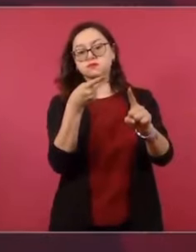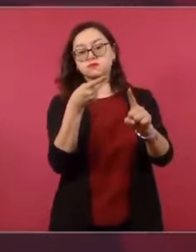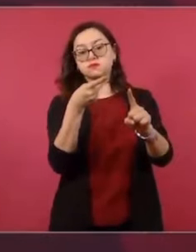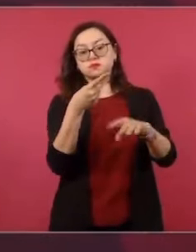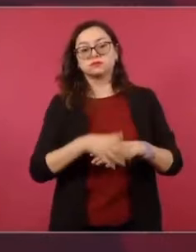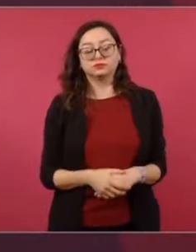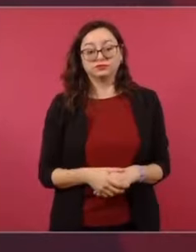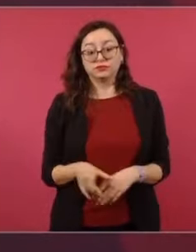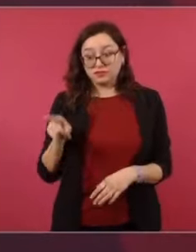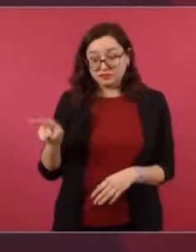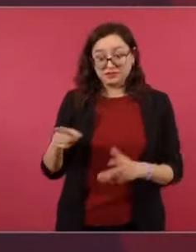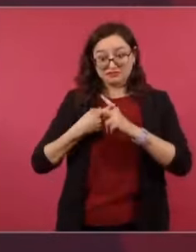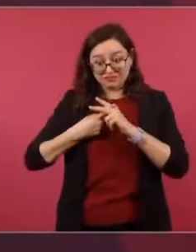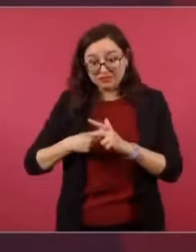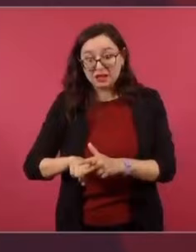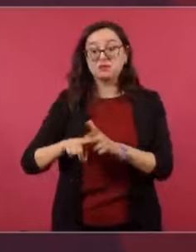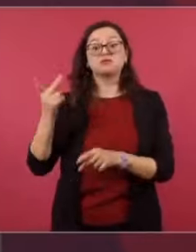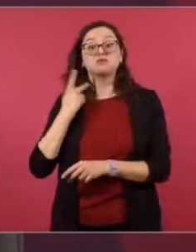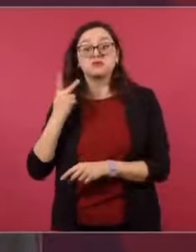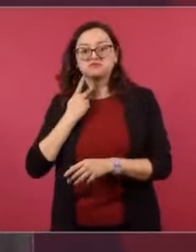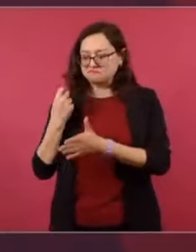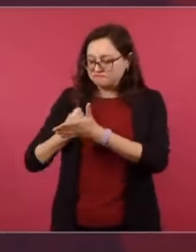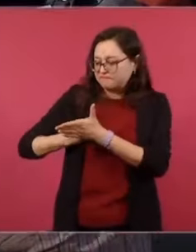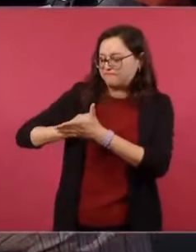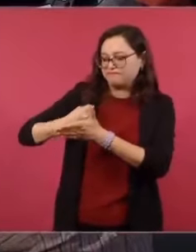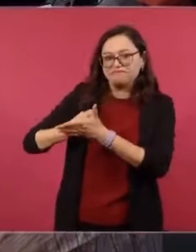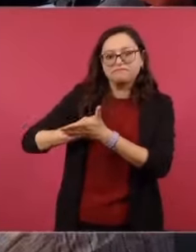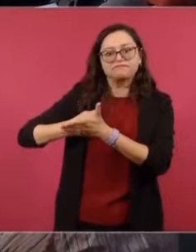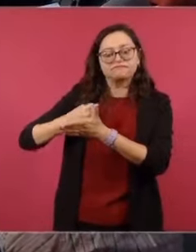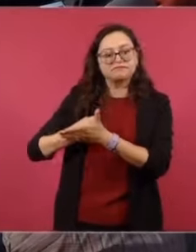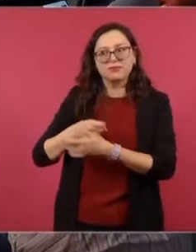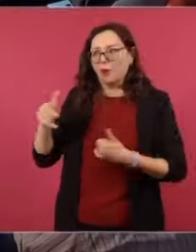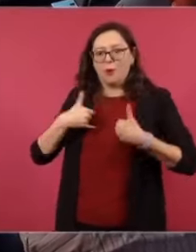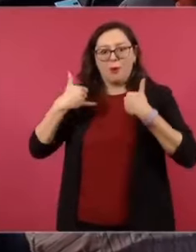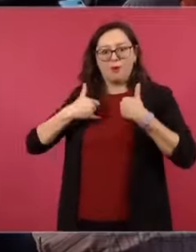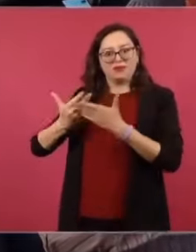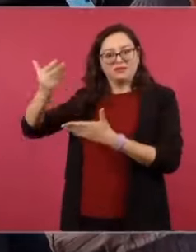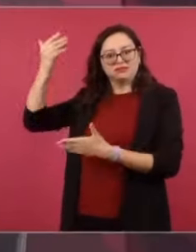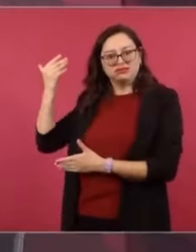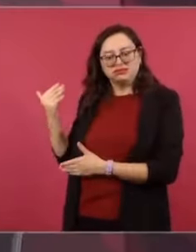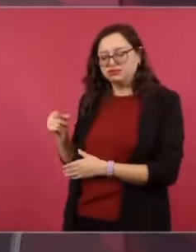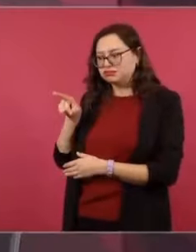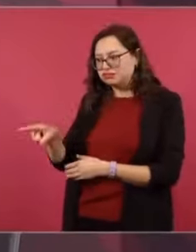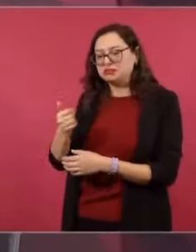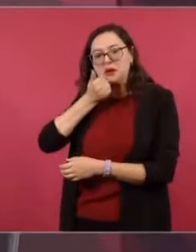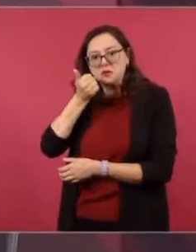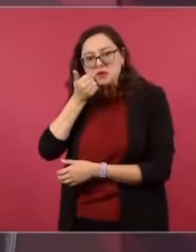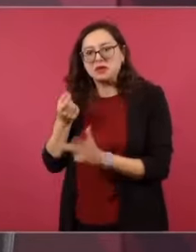que se formó en la lucha estudiantil, en la lucha por la democracia en México.